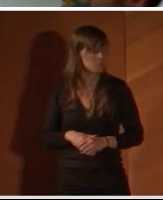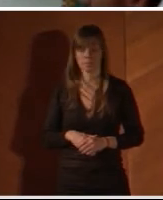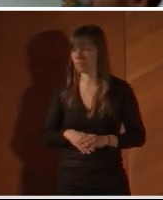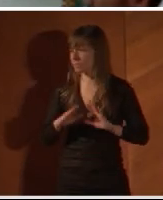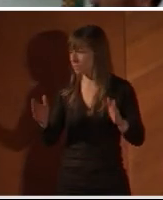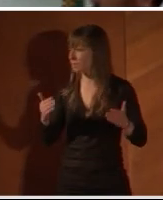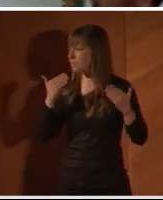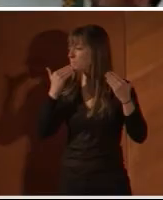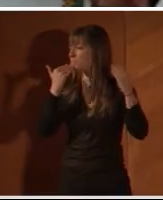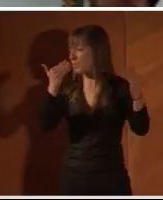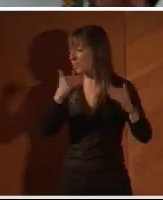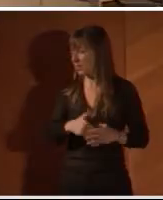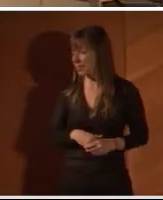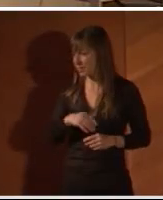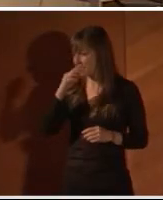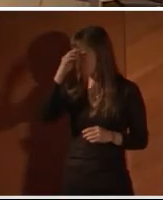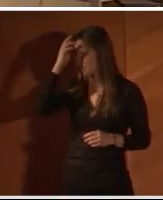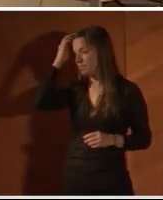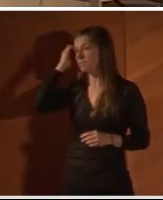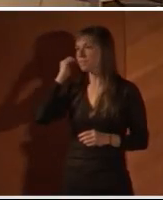Muchas gracias.